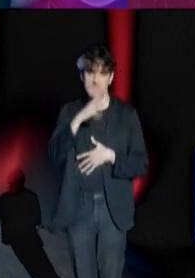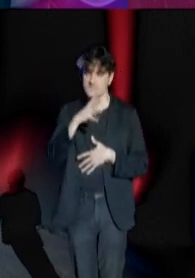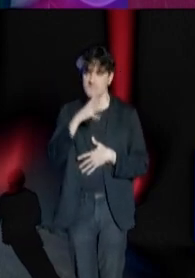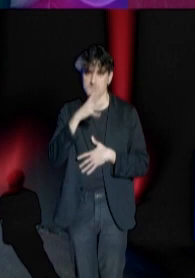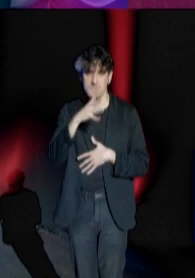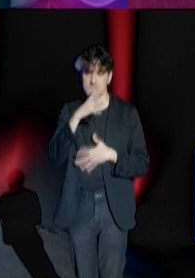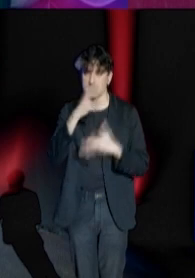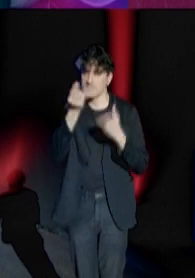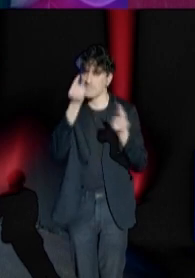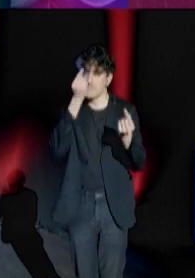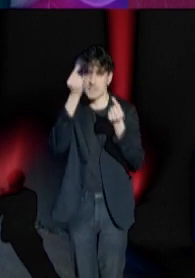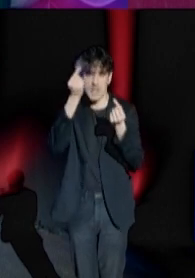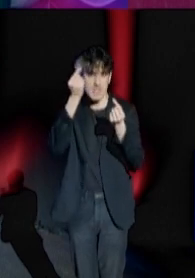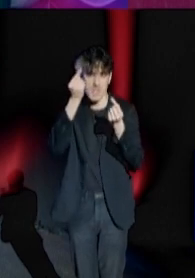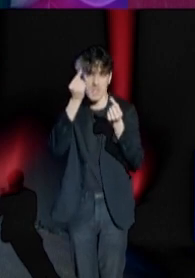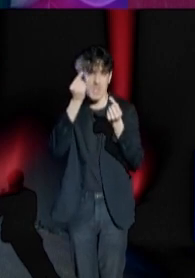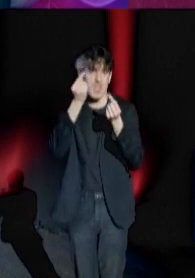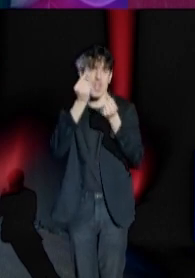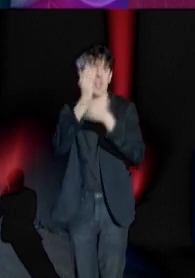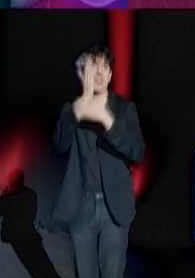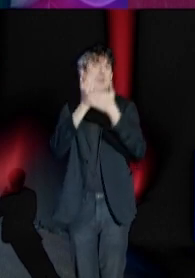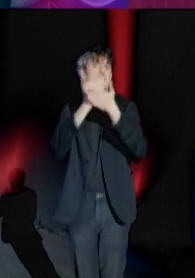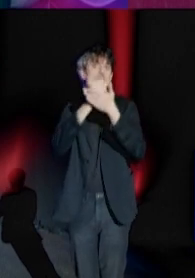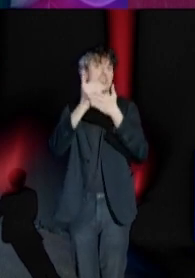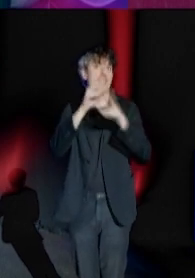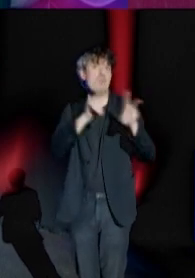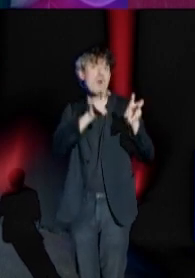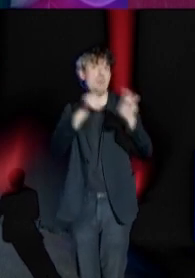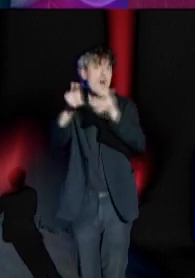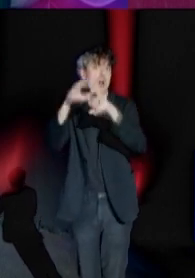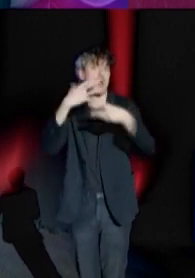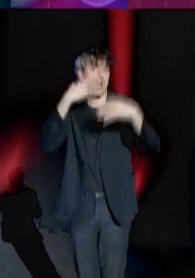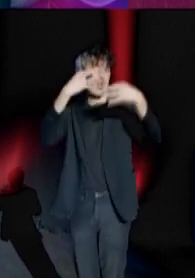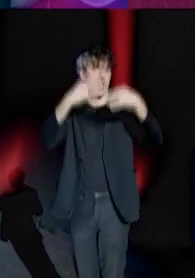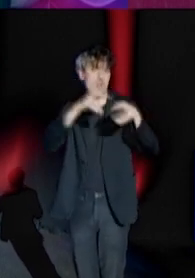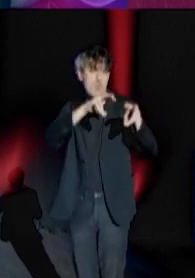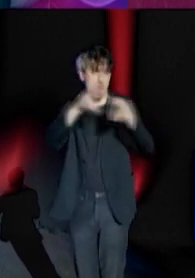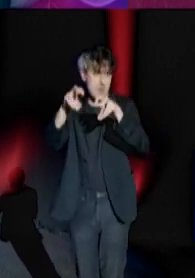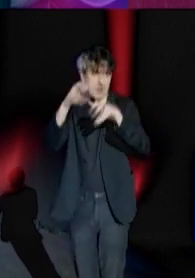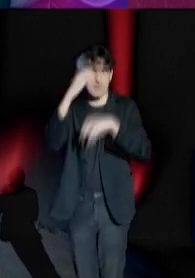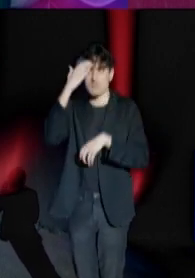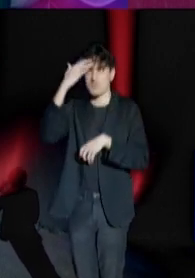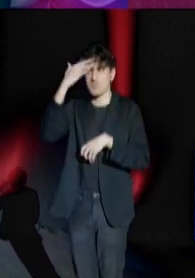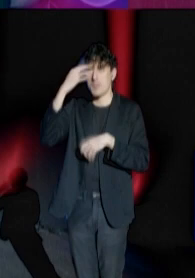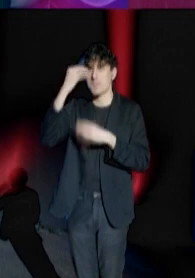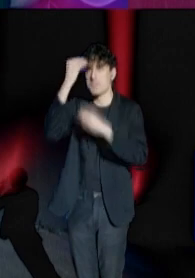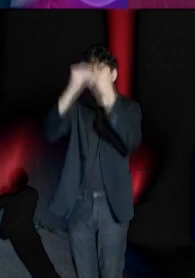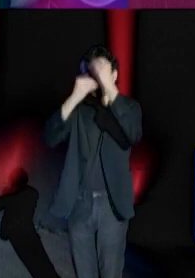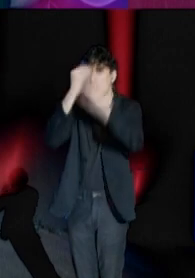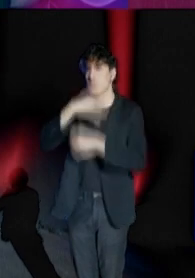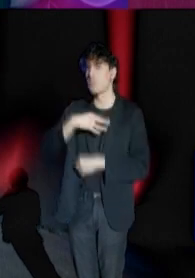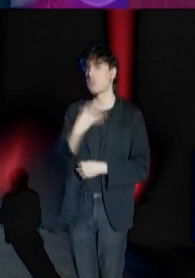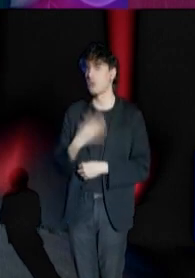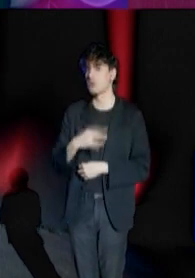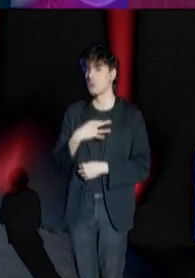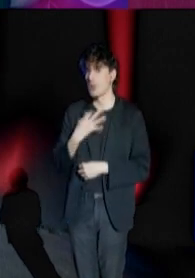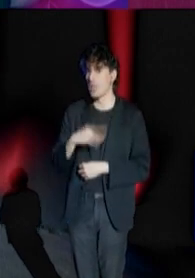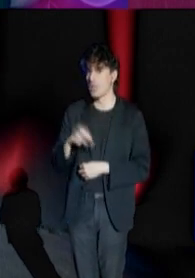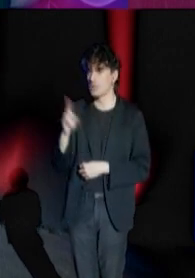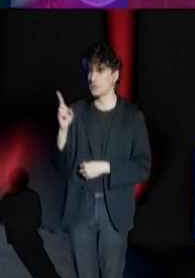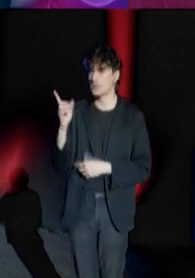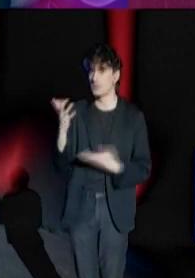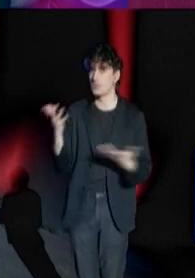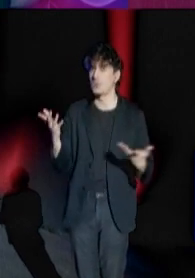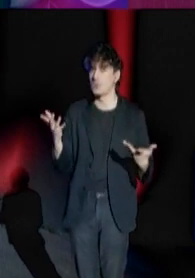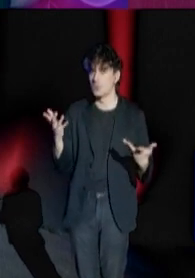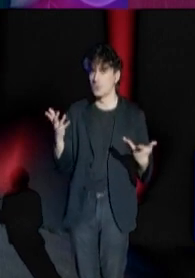Nueva nuevas dimensiones nuevas realidades no empezar a pensar en las posibilidades que tiene esto es decir es impresionante como ya